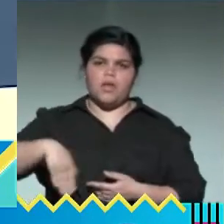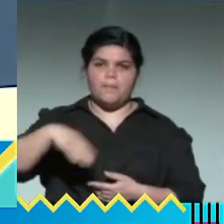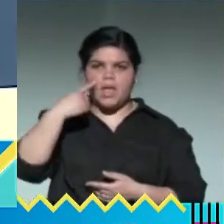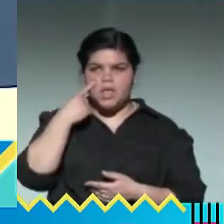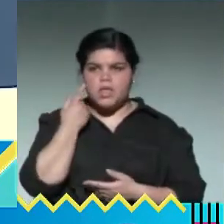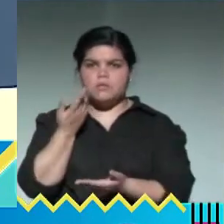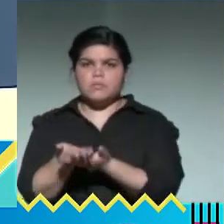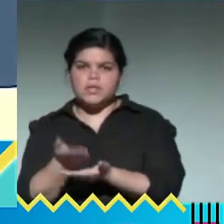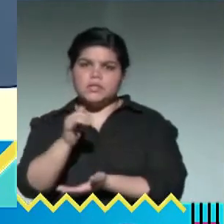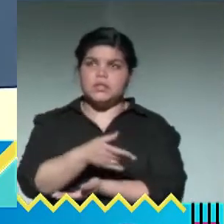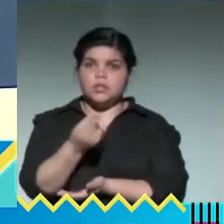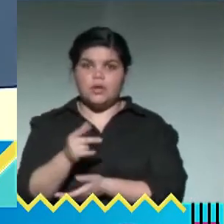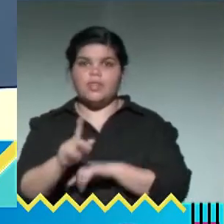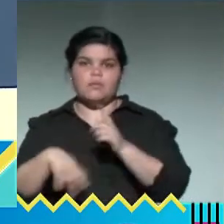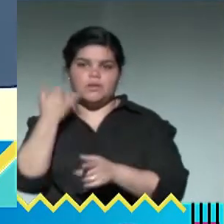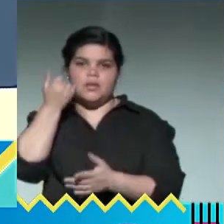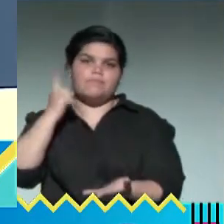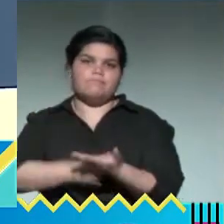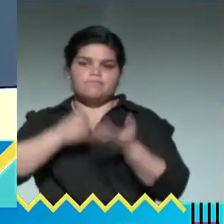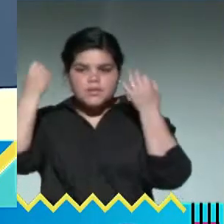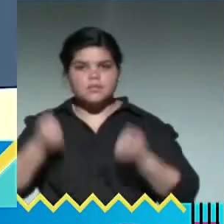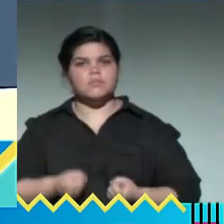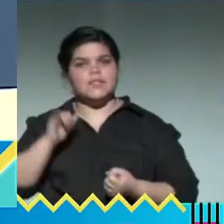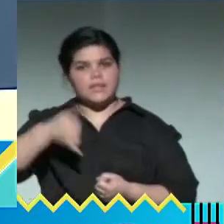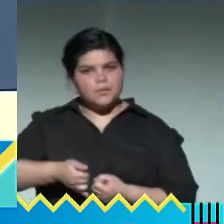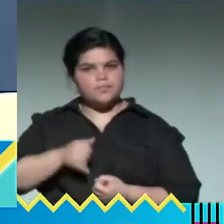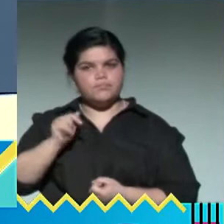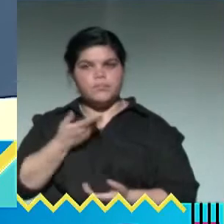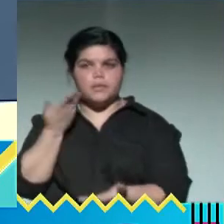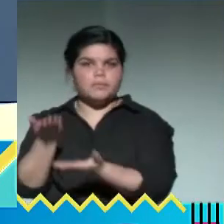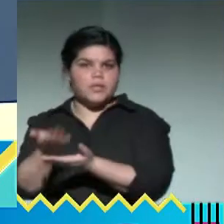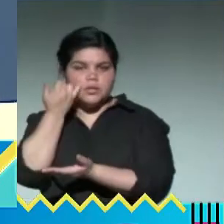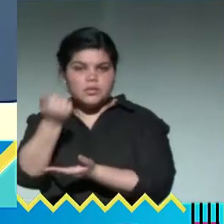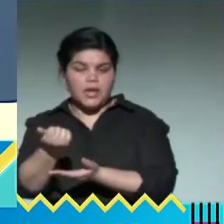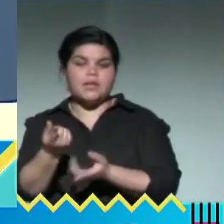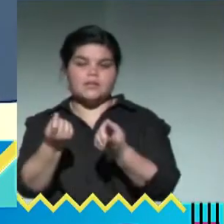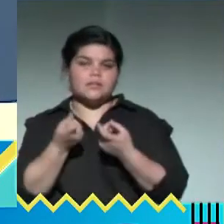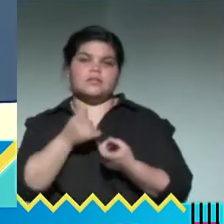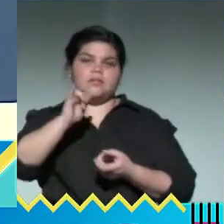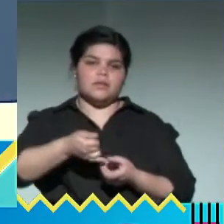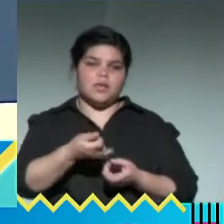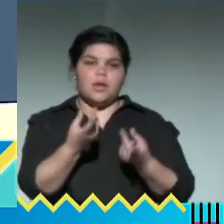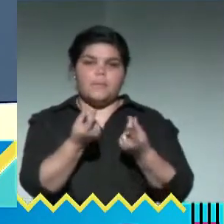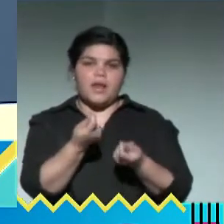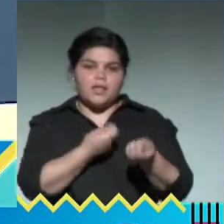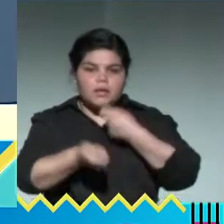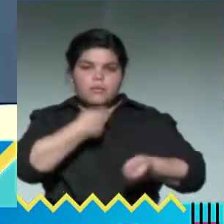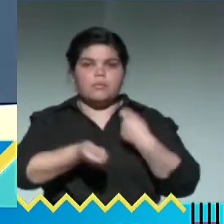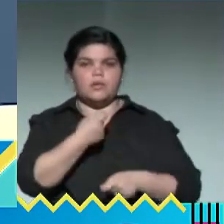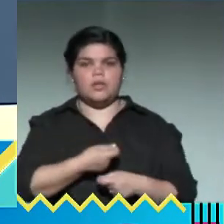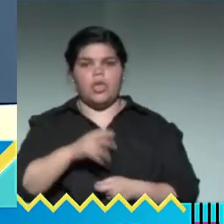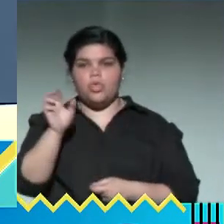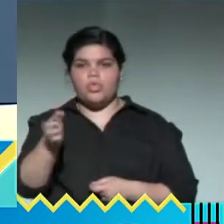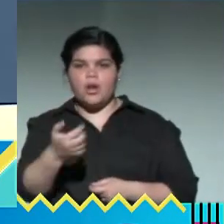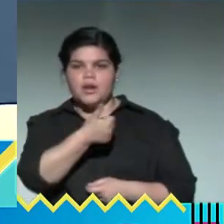Ya estando con el fondo y teniendo las imposiciones arriba, vos necesitas en este momento estabilizar cambiariamente el país, o sea que no se te puede ir a la 60 en